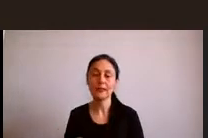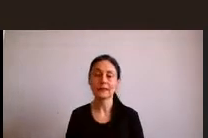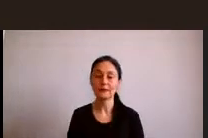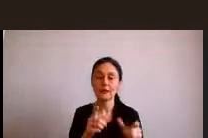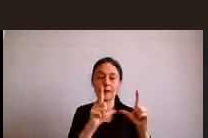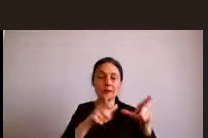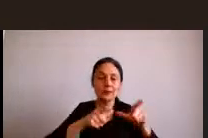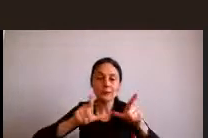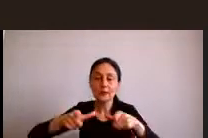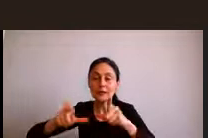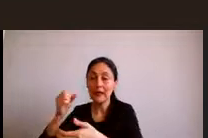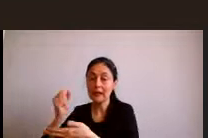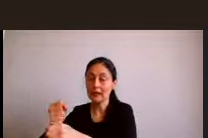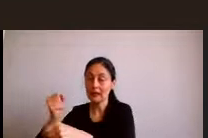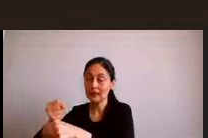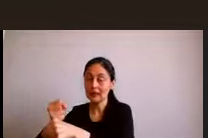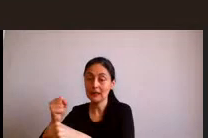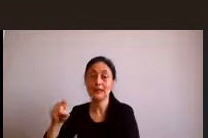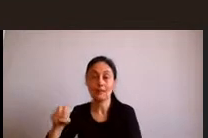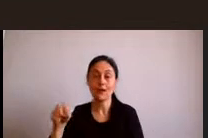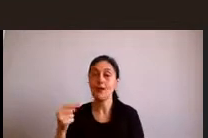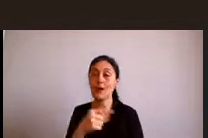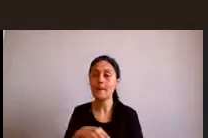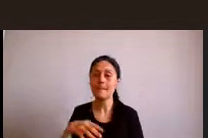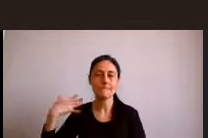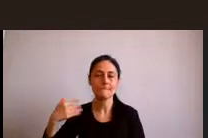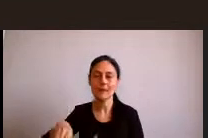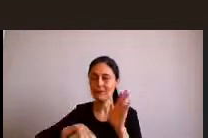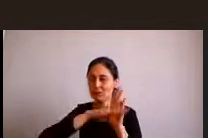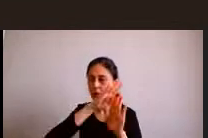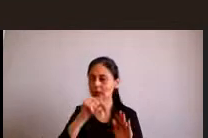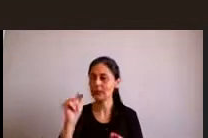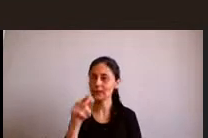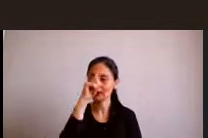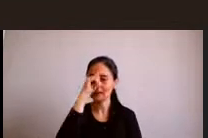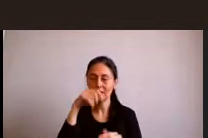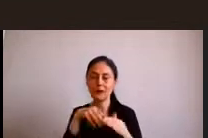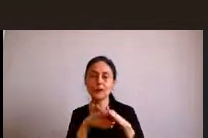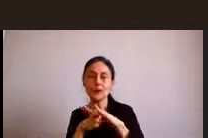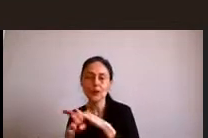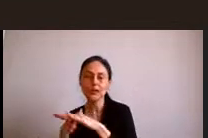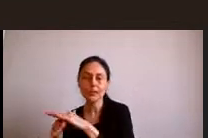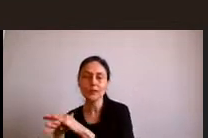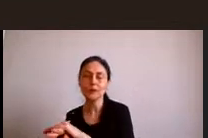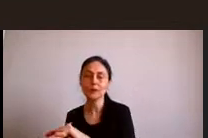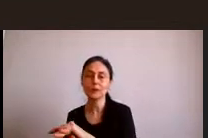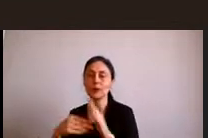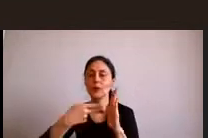fuertemente se han trabajado este tiempo, con este tipo de personas que han estado con secuelas con COVID,